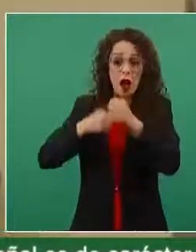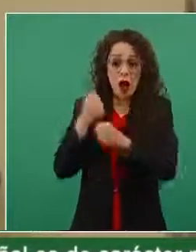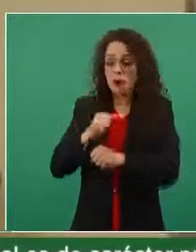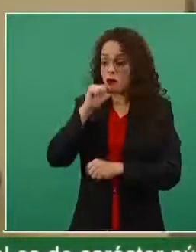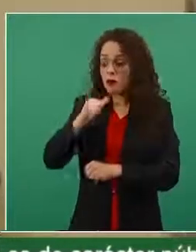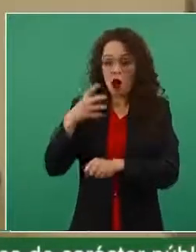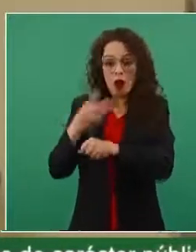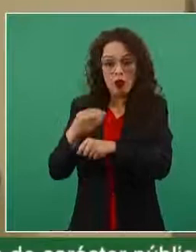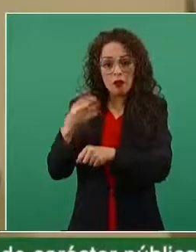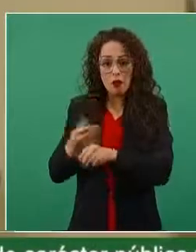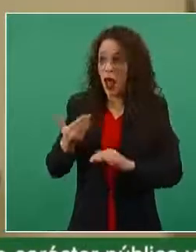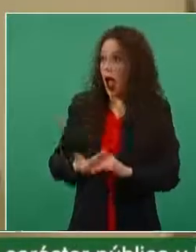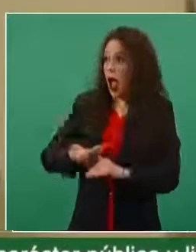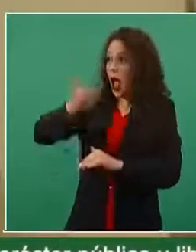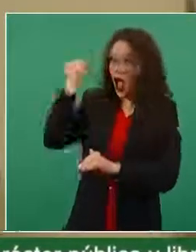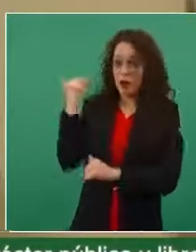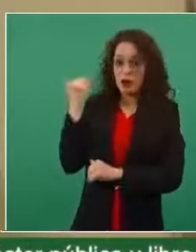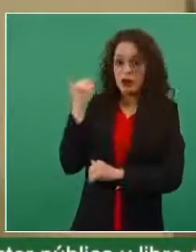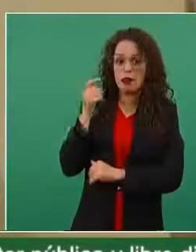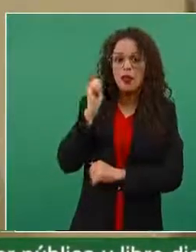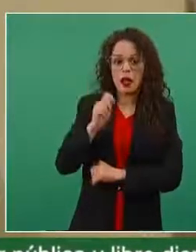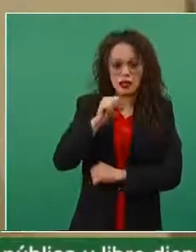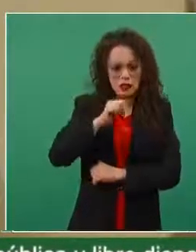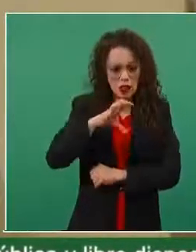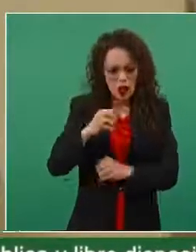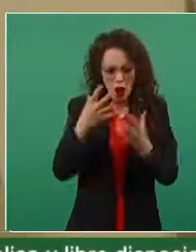se denunció que se estaba fugando el agua dulce.